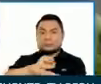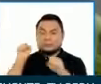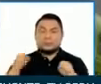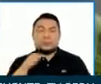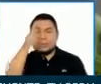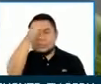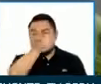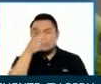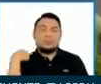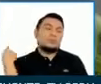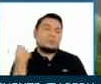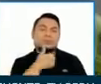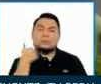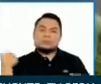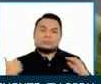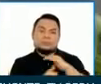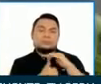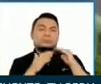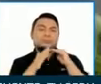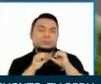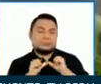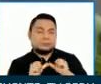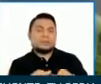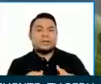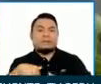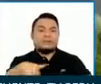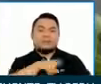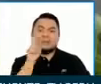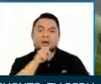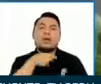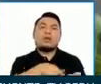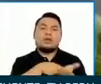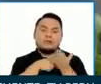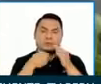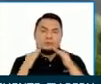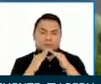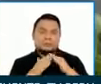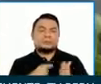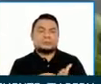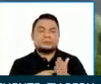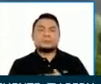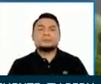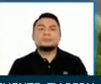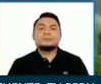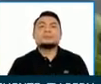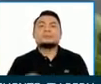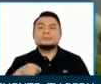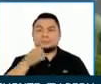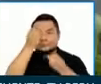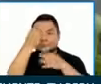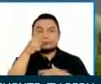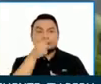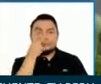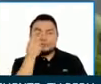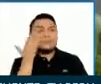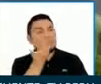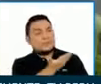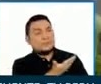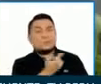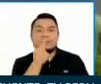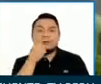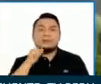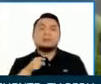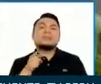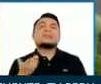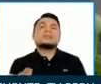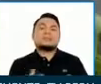domingos continuamos con la inmovilización social obligatoria estricta. Esta información, que es la que ustedes están viendo, lo